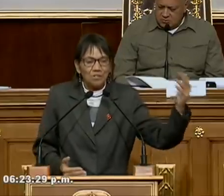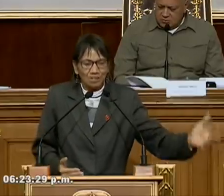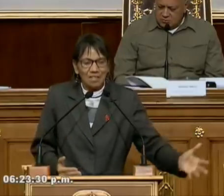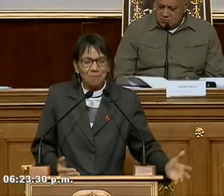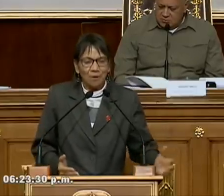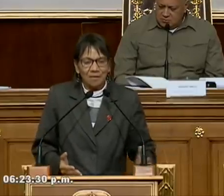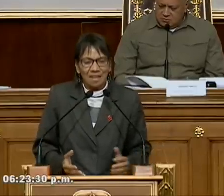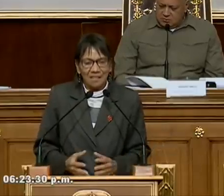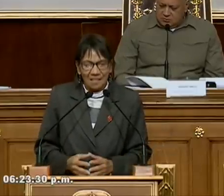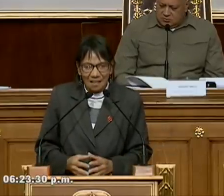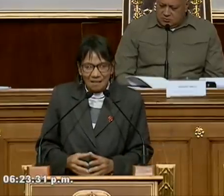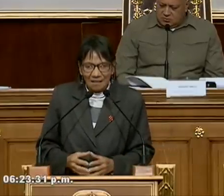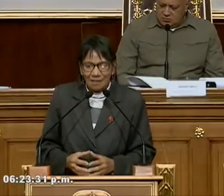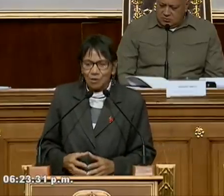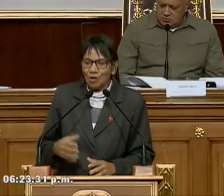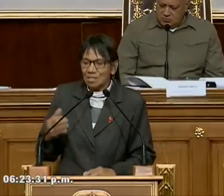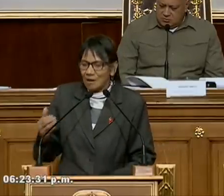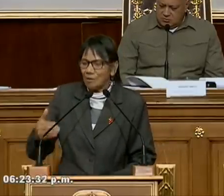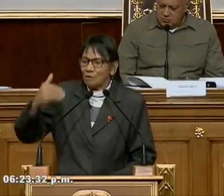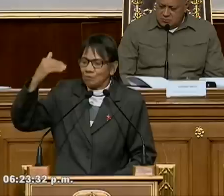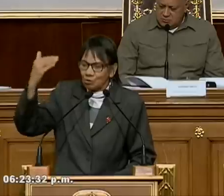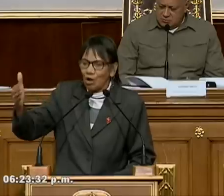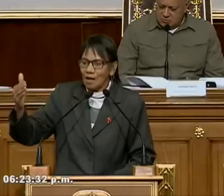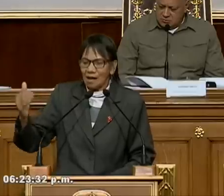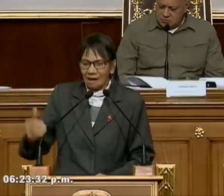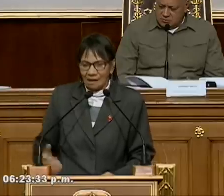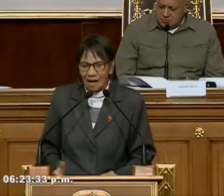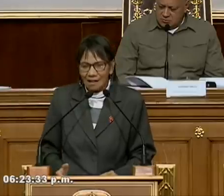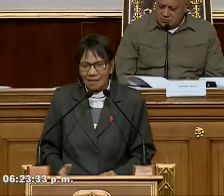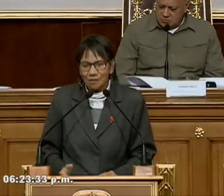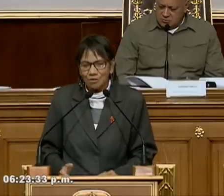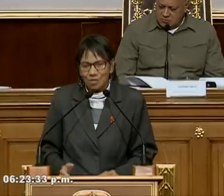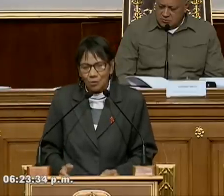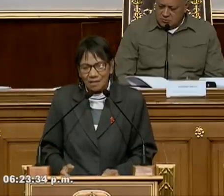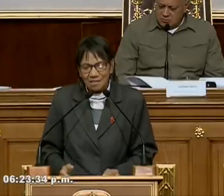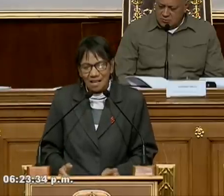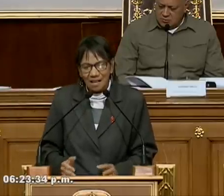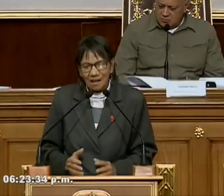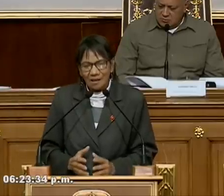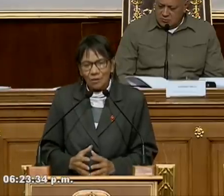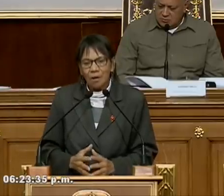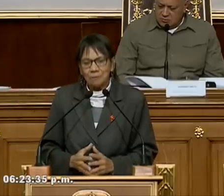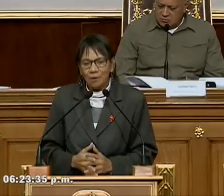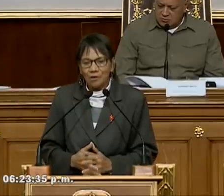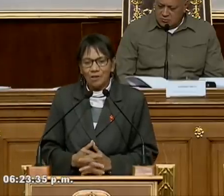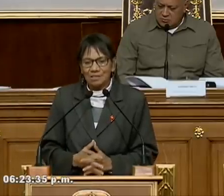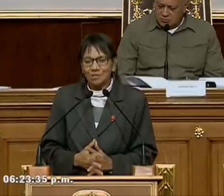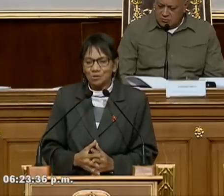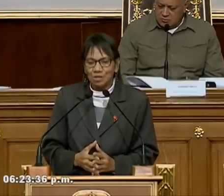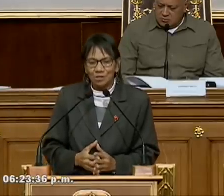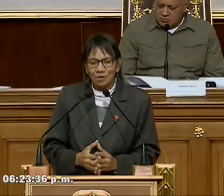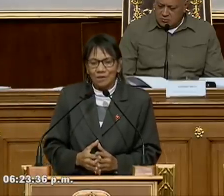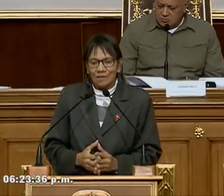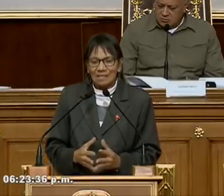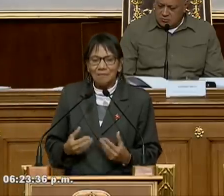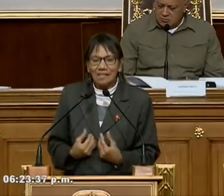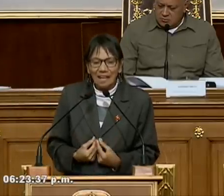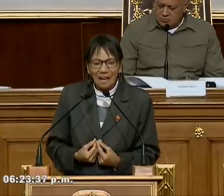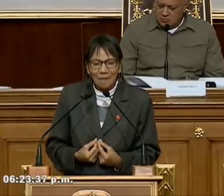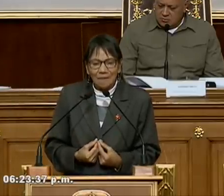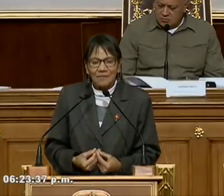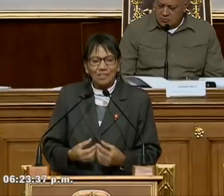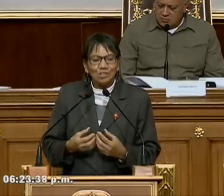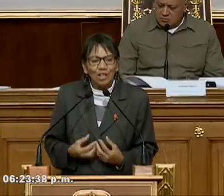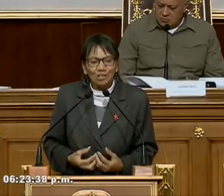los millones de pobres que hay allá y todos sabemos todas las inconsecuencias con el pueblo de los Estados Unidos. De tal